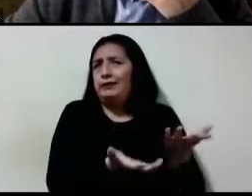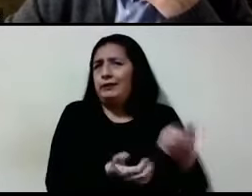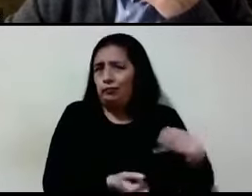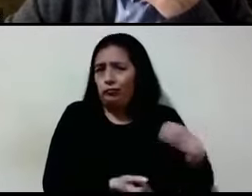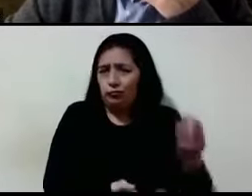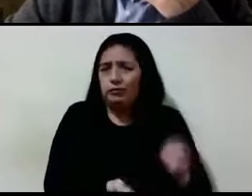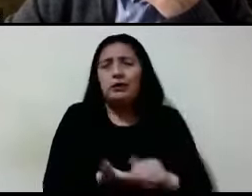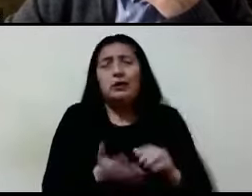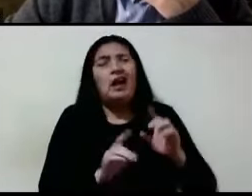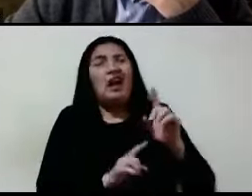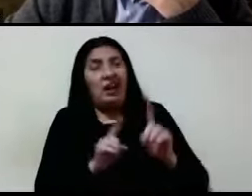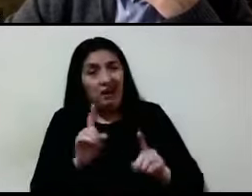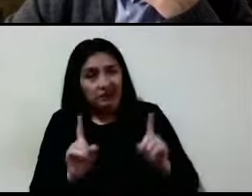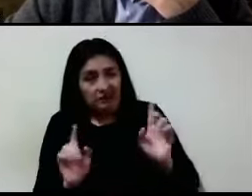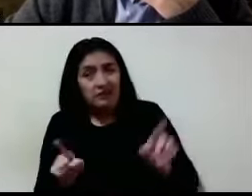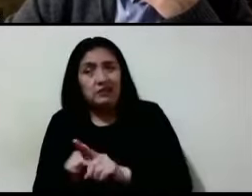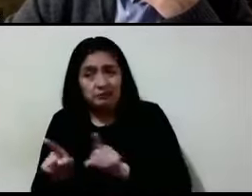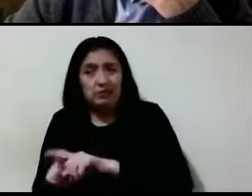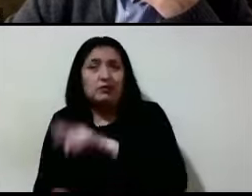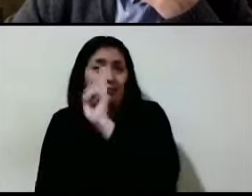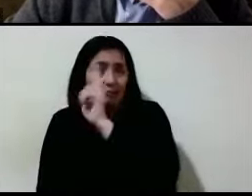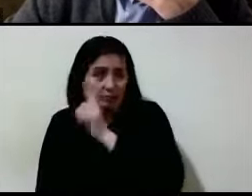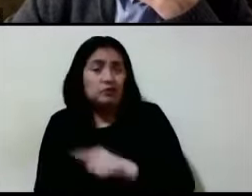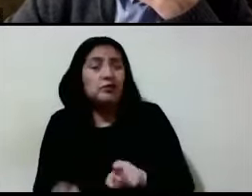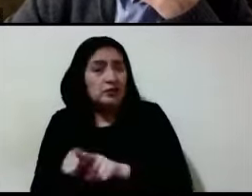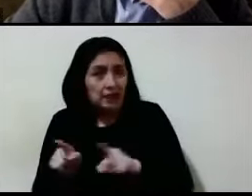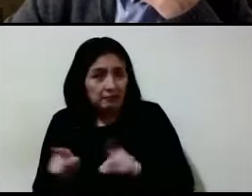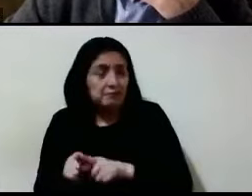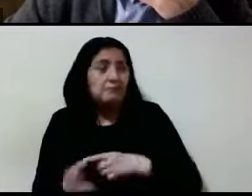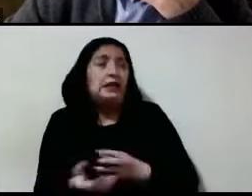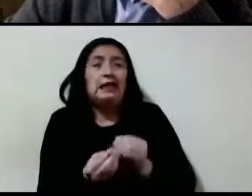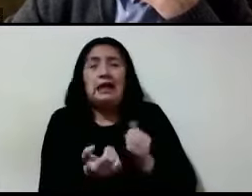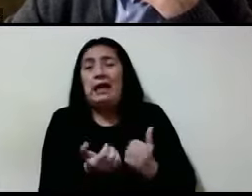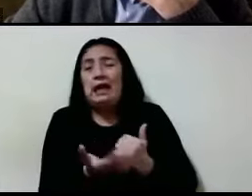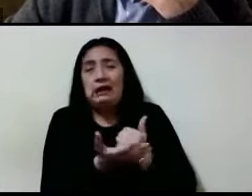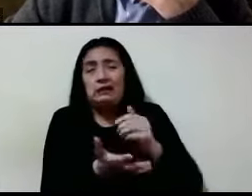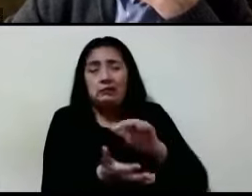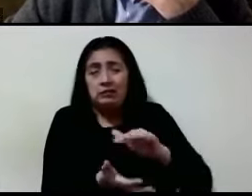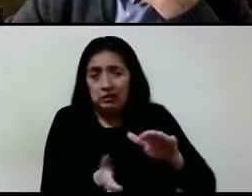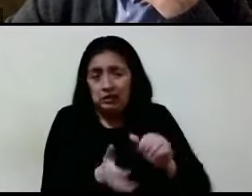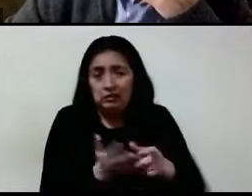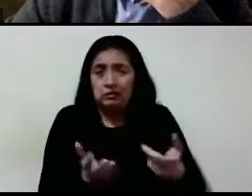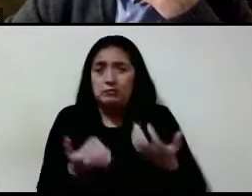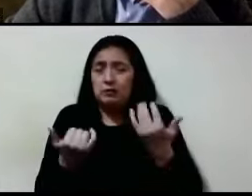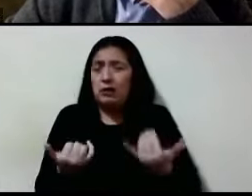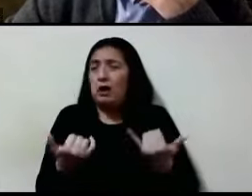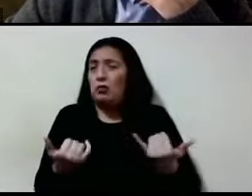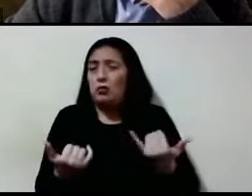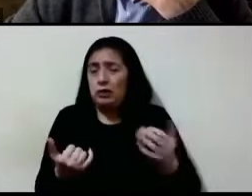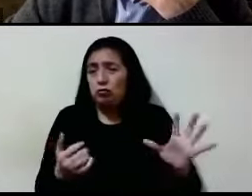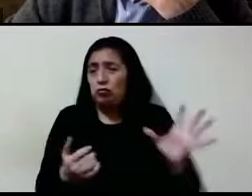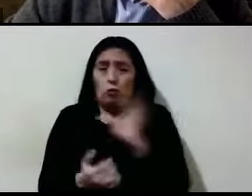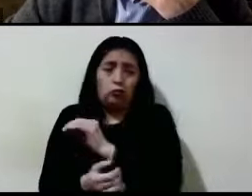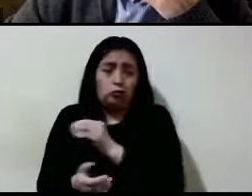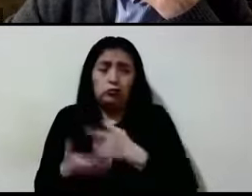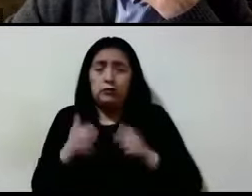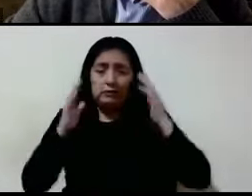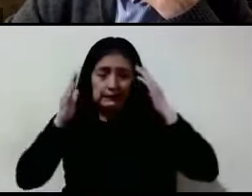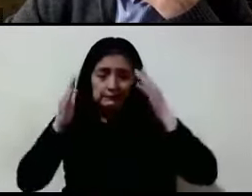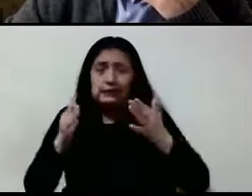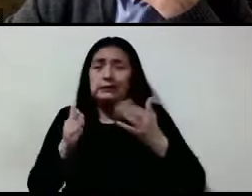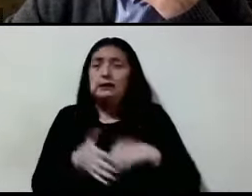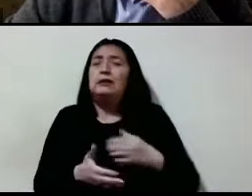veces también eso sucede con los docentes, que les resolvemos mucho las cosas. Pero ahora todos estamos embarcados en lo mismo, es decir, en